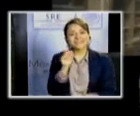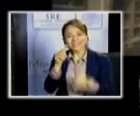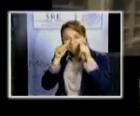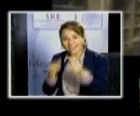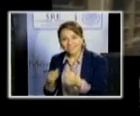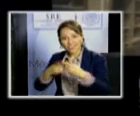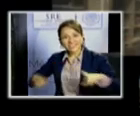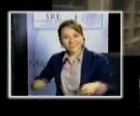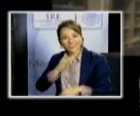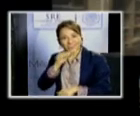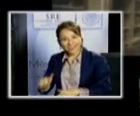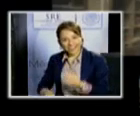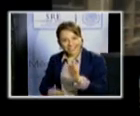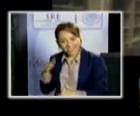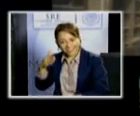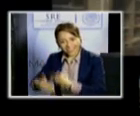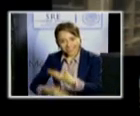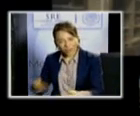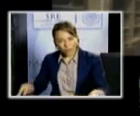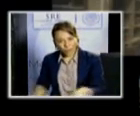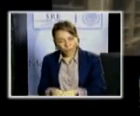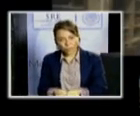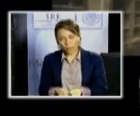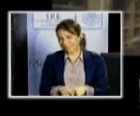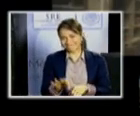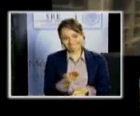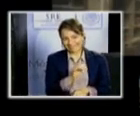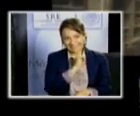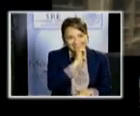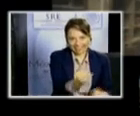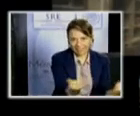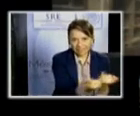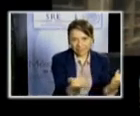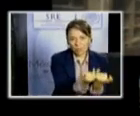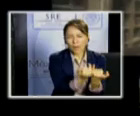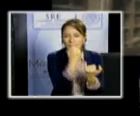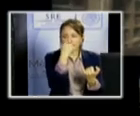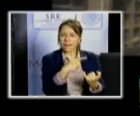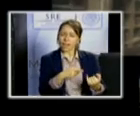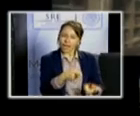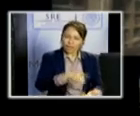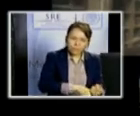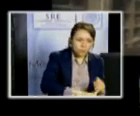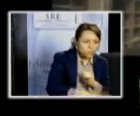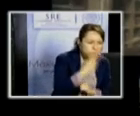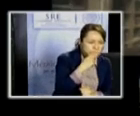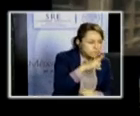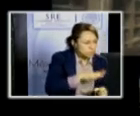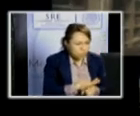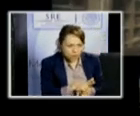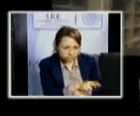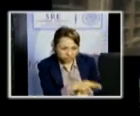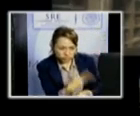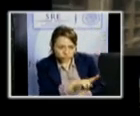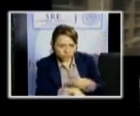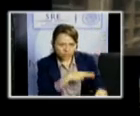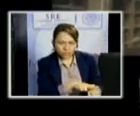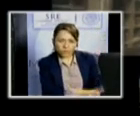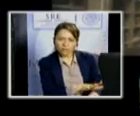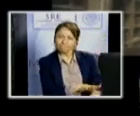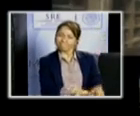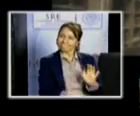de Medio Ambiente puedan lograr la sostenibilidad. Se requiere un cambio estructural que busque sinergias entre productividad y economía